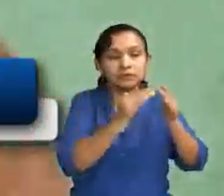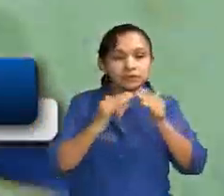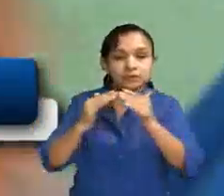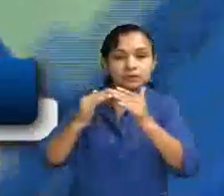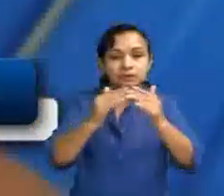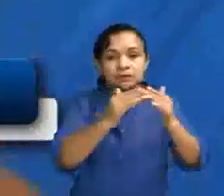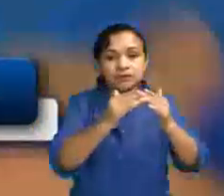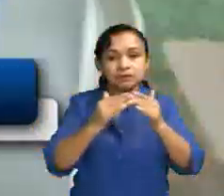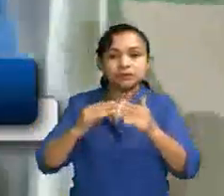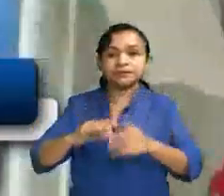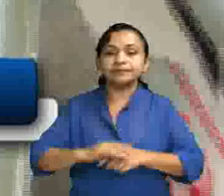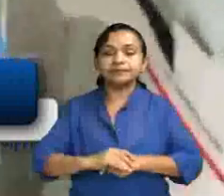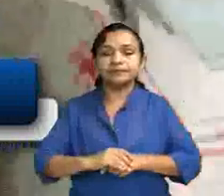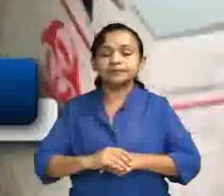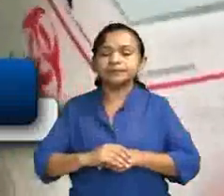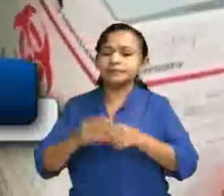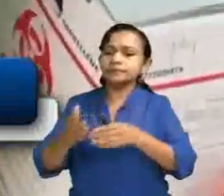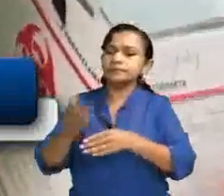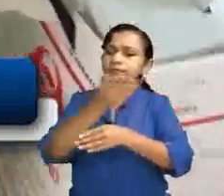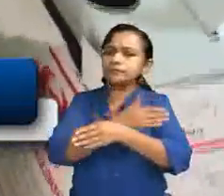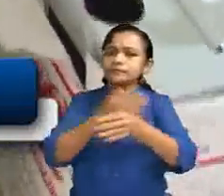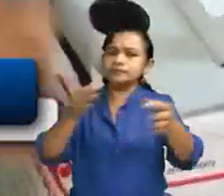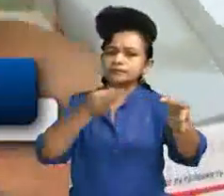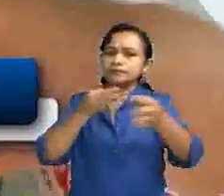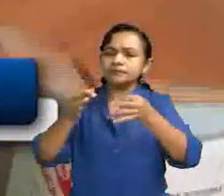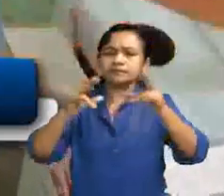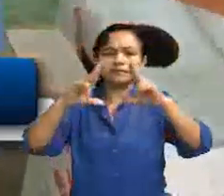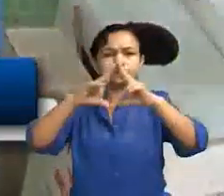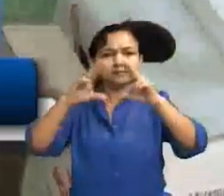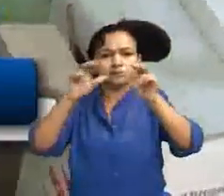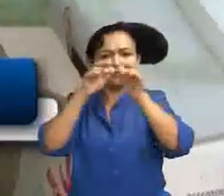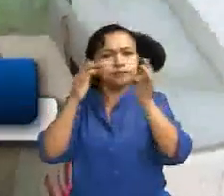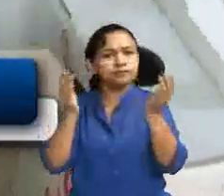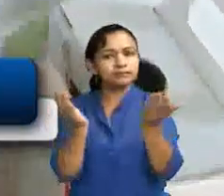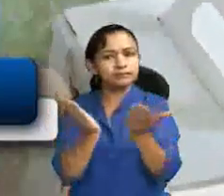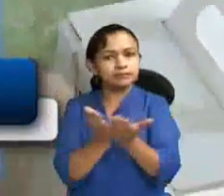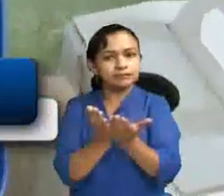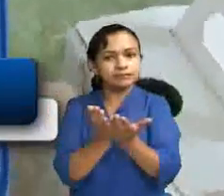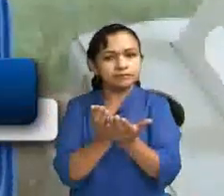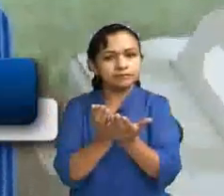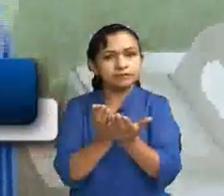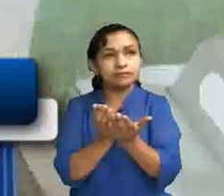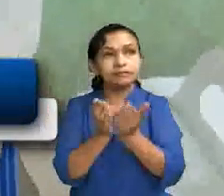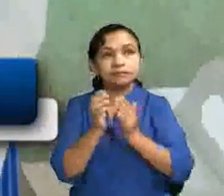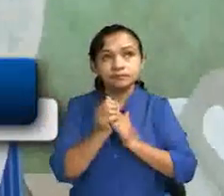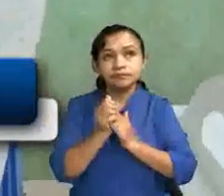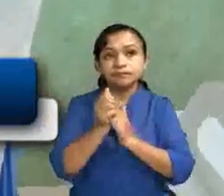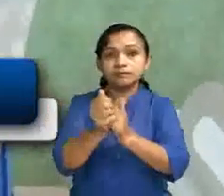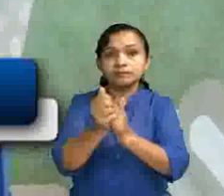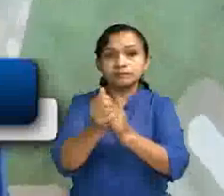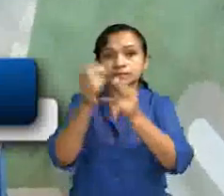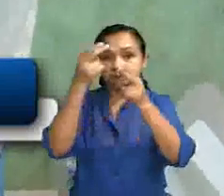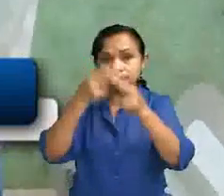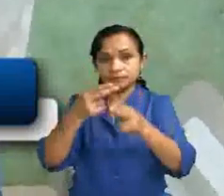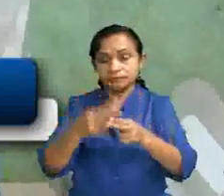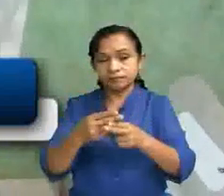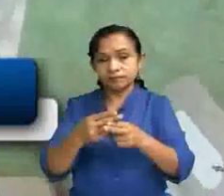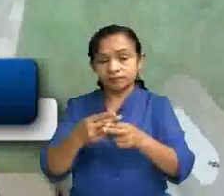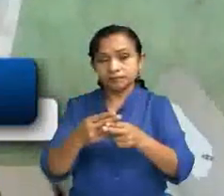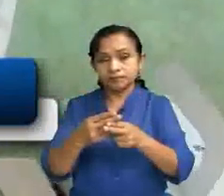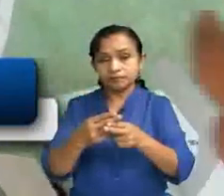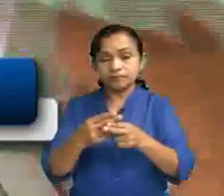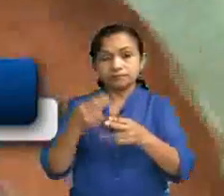ellos. Usted me decía algo muy importante, y es que Nicaragua a nivel mundial encabeza la lista de países